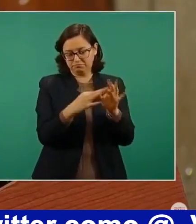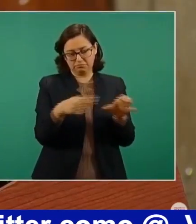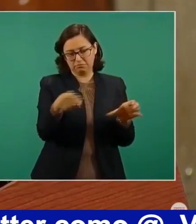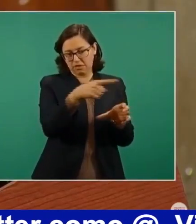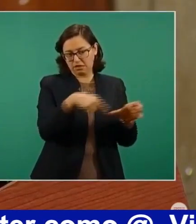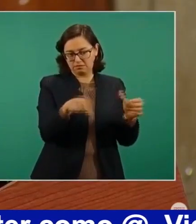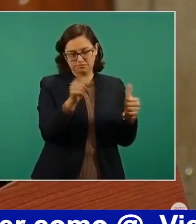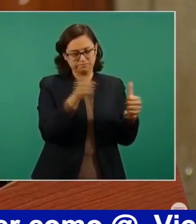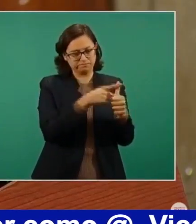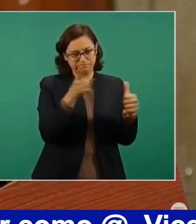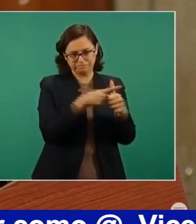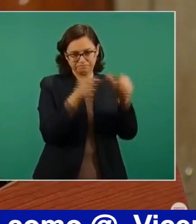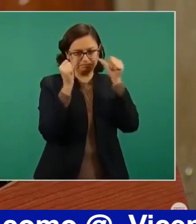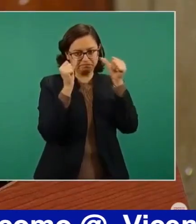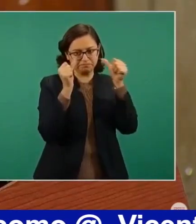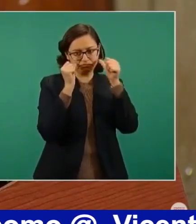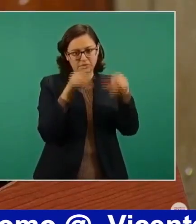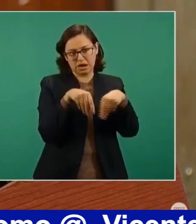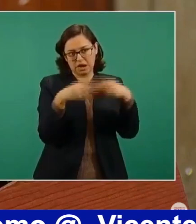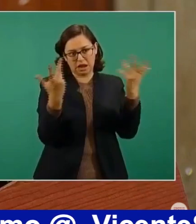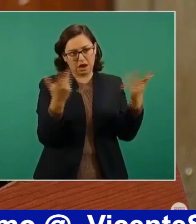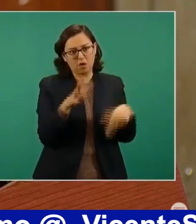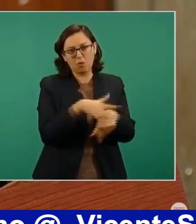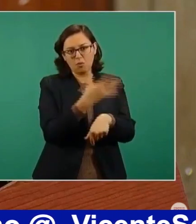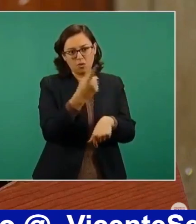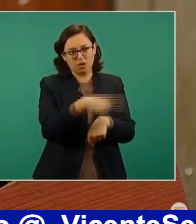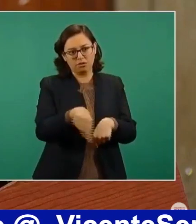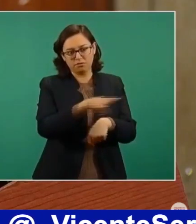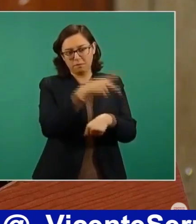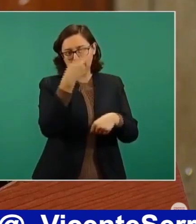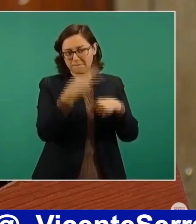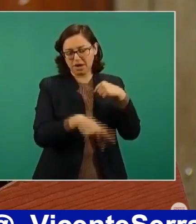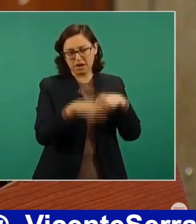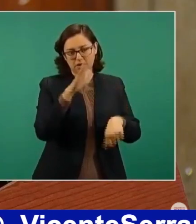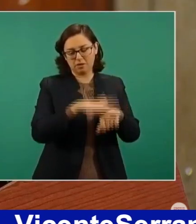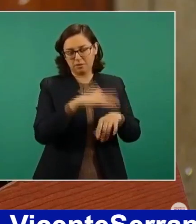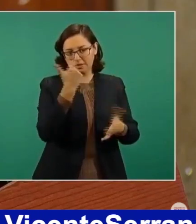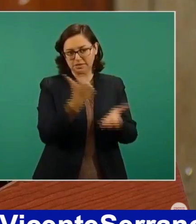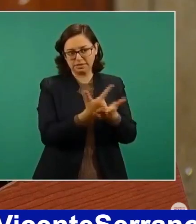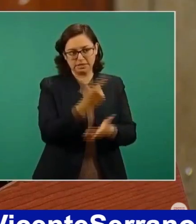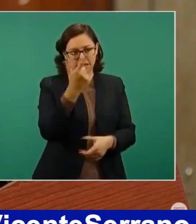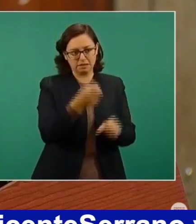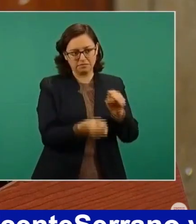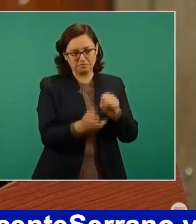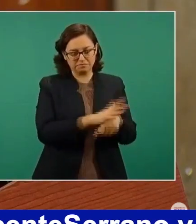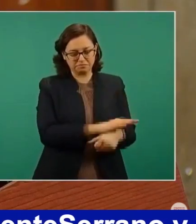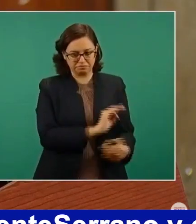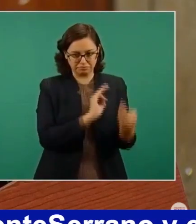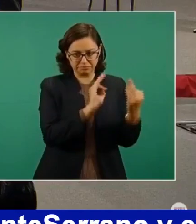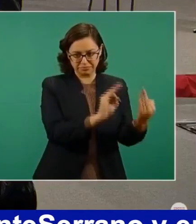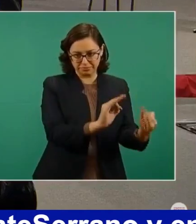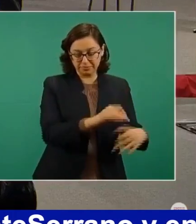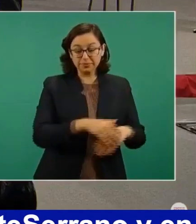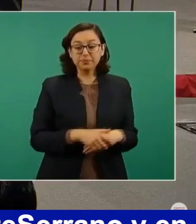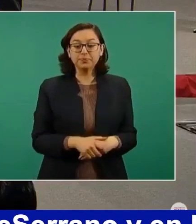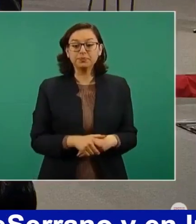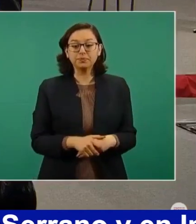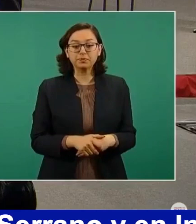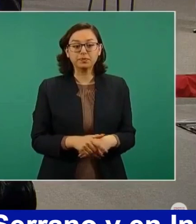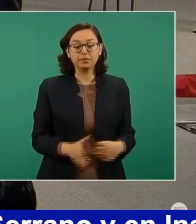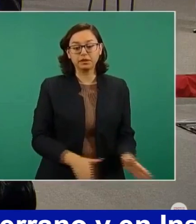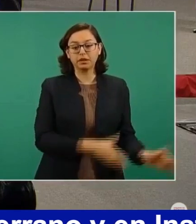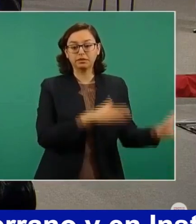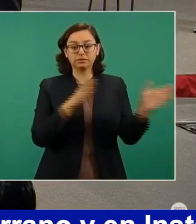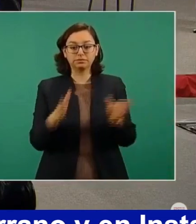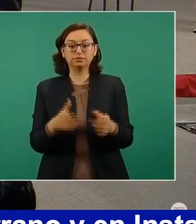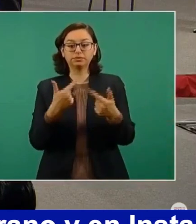de atención a quien recibe más el riesgo directamente de estar al frente de los pacientes. El personal